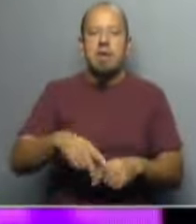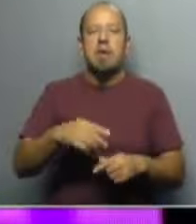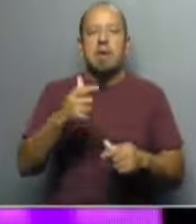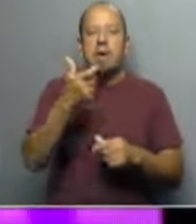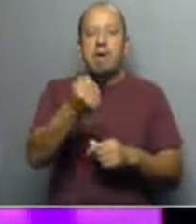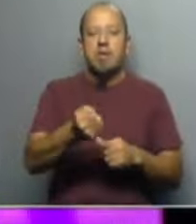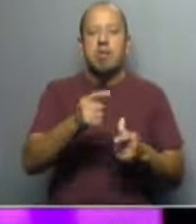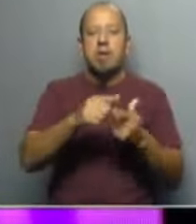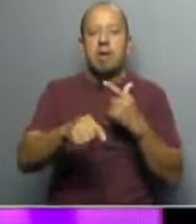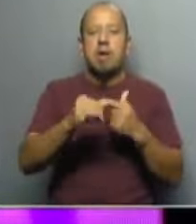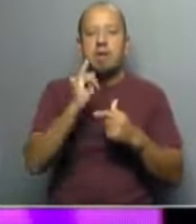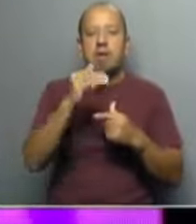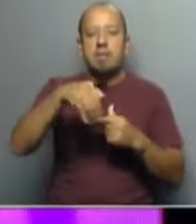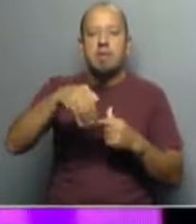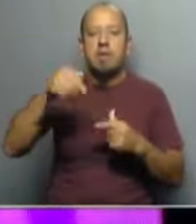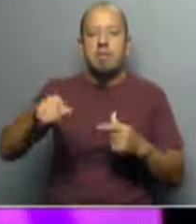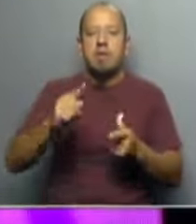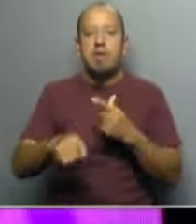Desarrollo.local.im@imm.u.